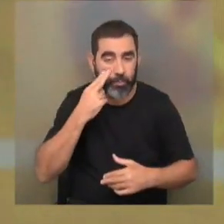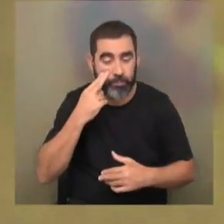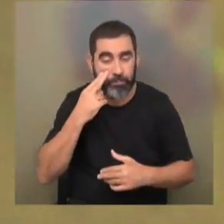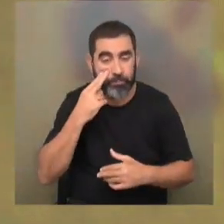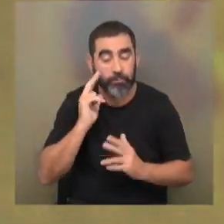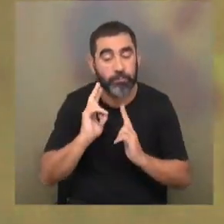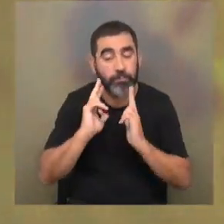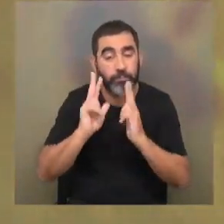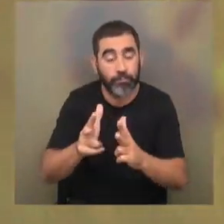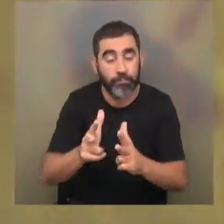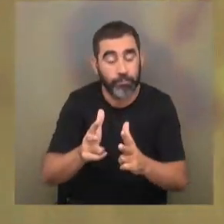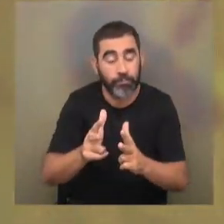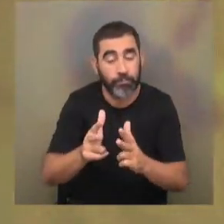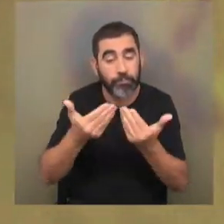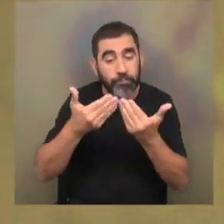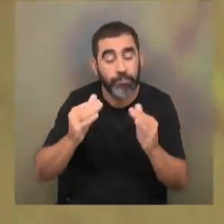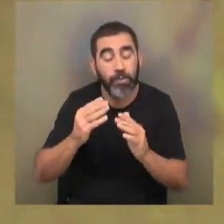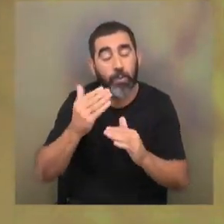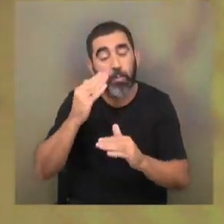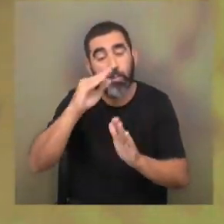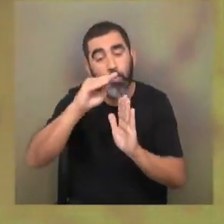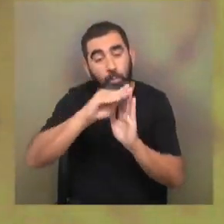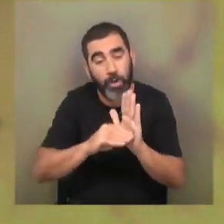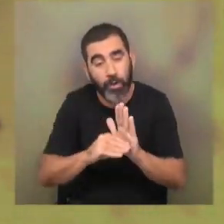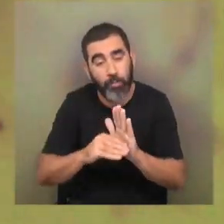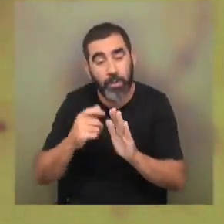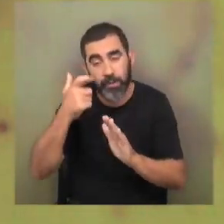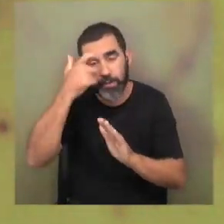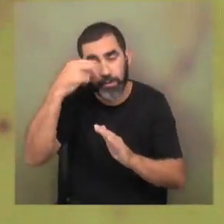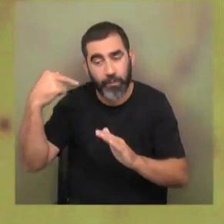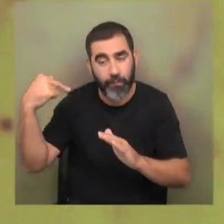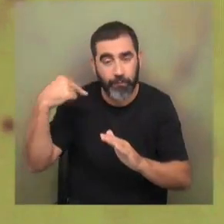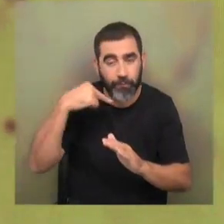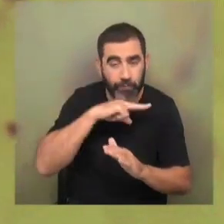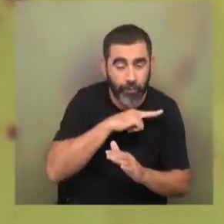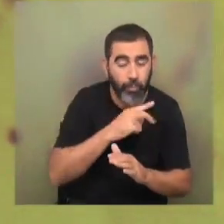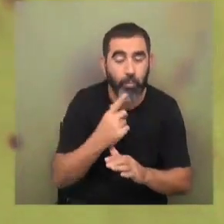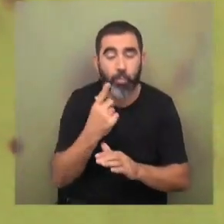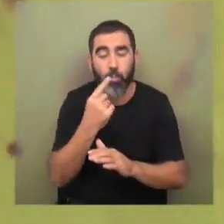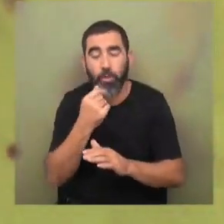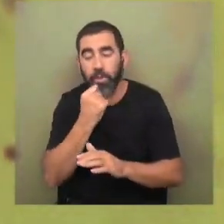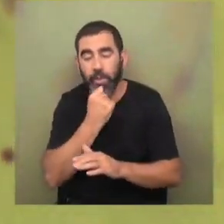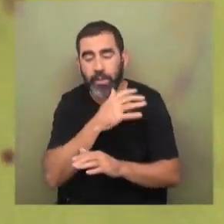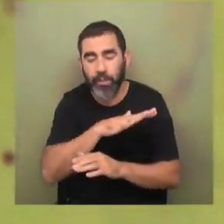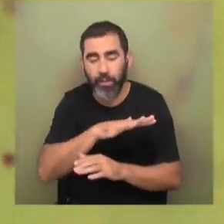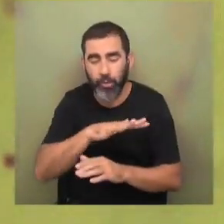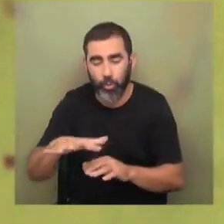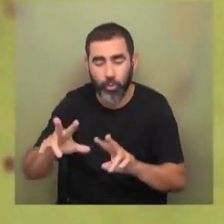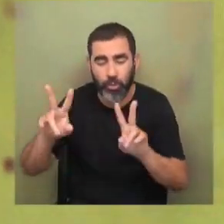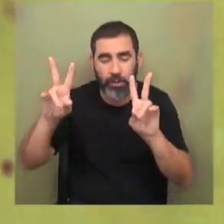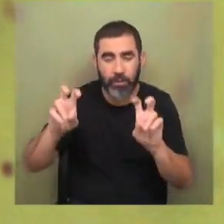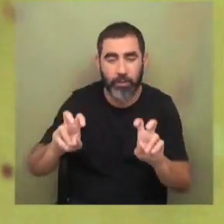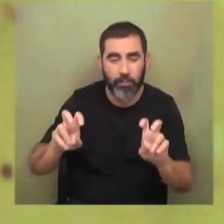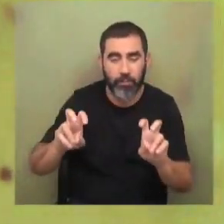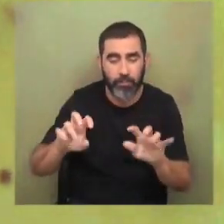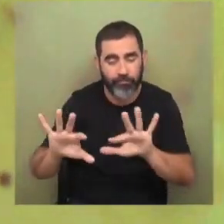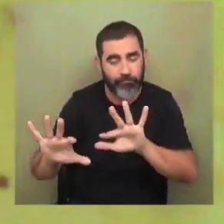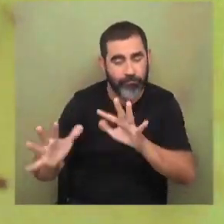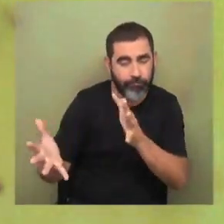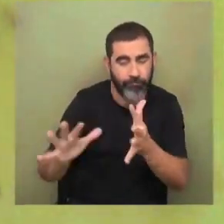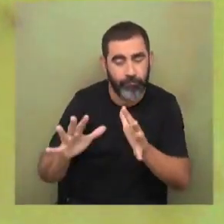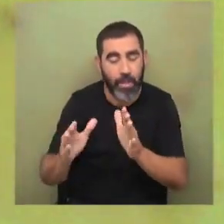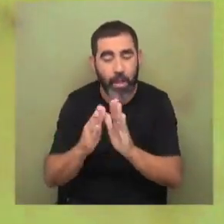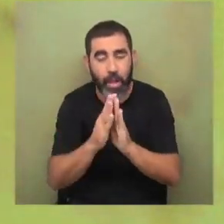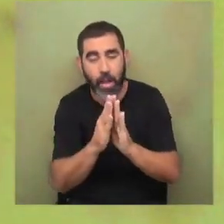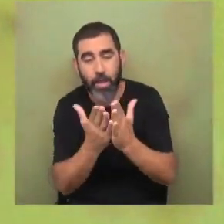en el arranque, ciencia ficción, un poco de policial, una historia que tiene transcursos no muy parecidos entre el